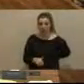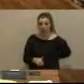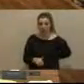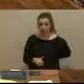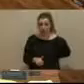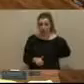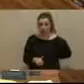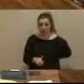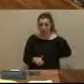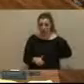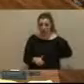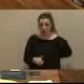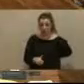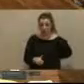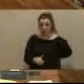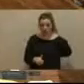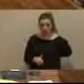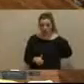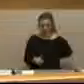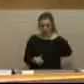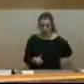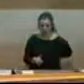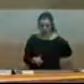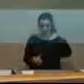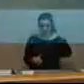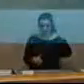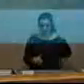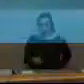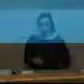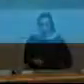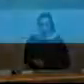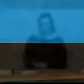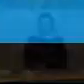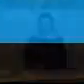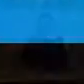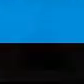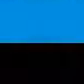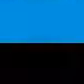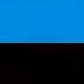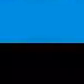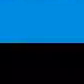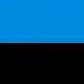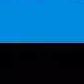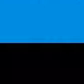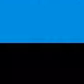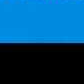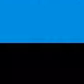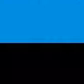Gracias, señor Gorbas Mons.